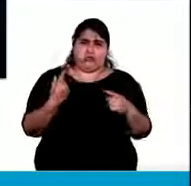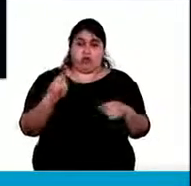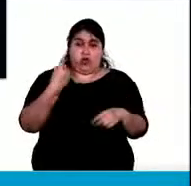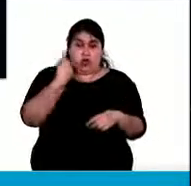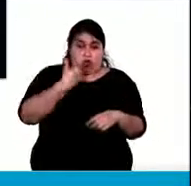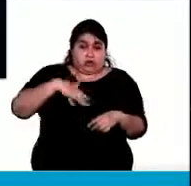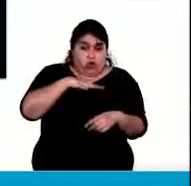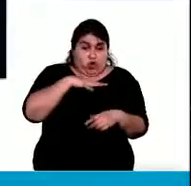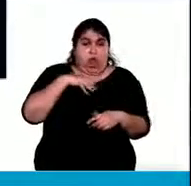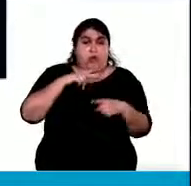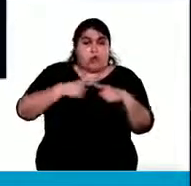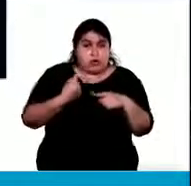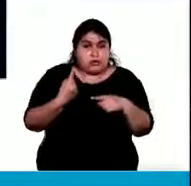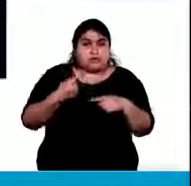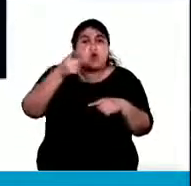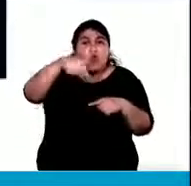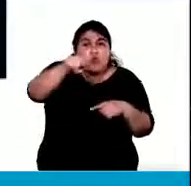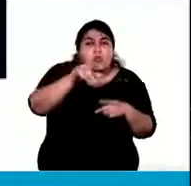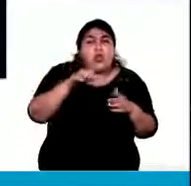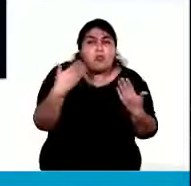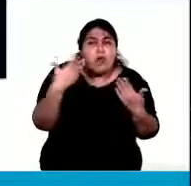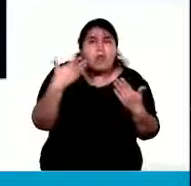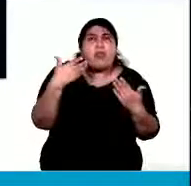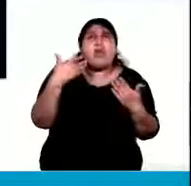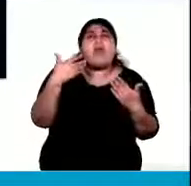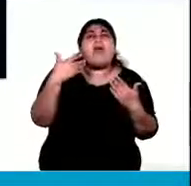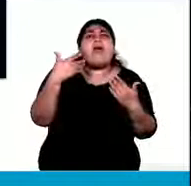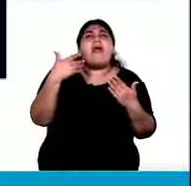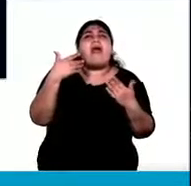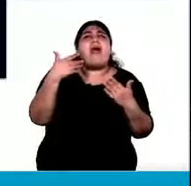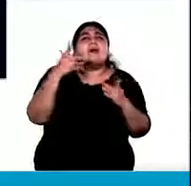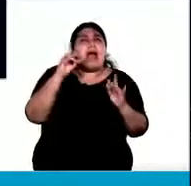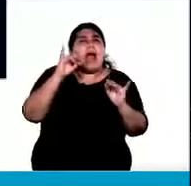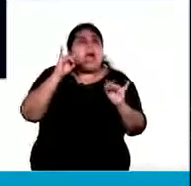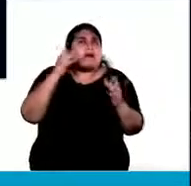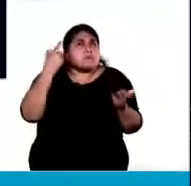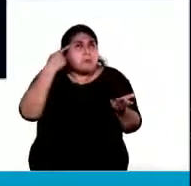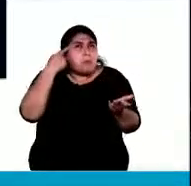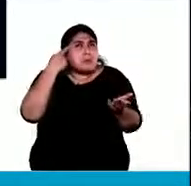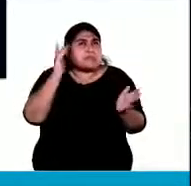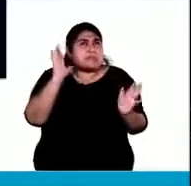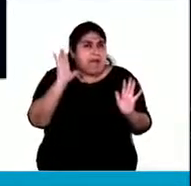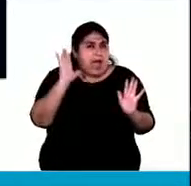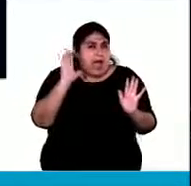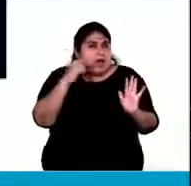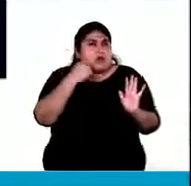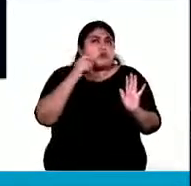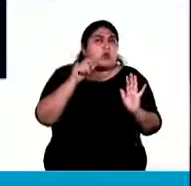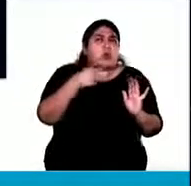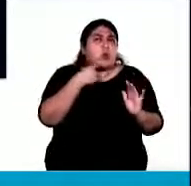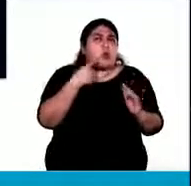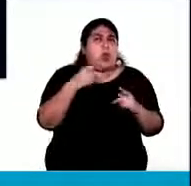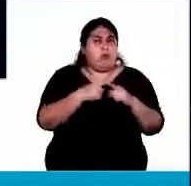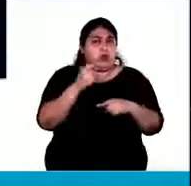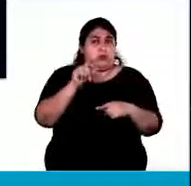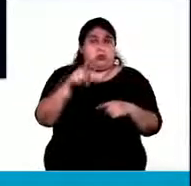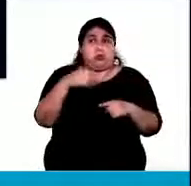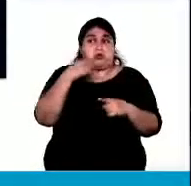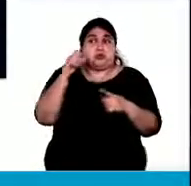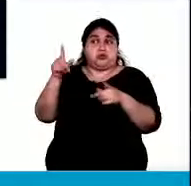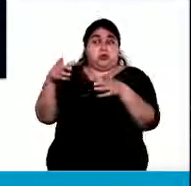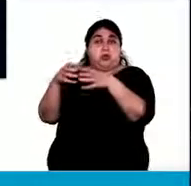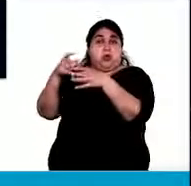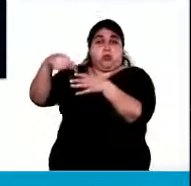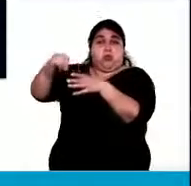político usted es capaz de afirmar que tiene incertidumbre política, no sé cómo caracteriza al suyo, digo,